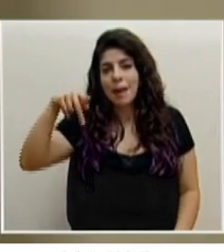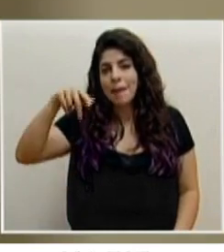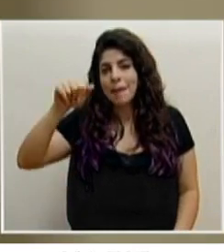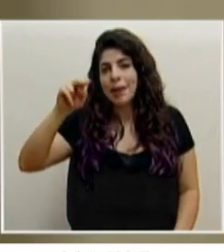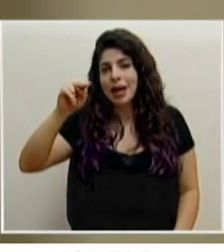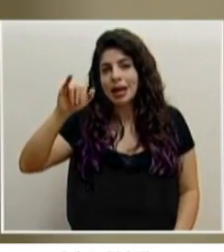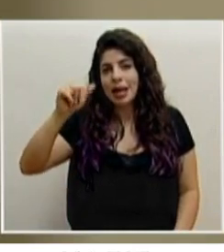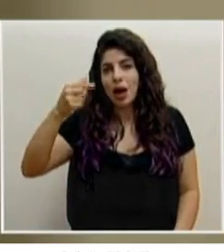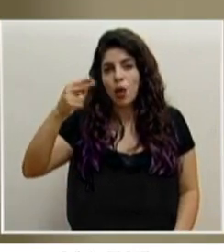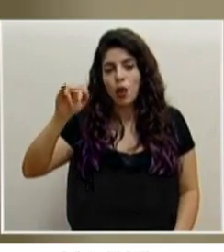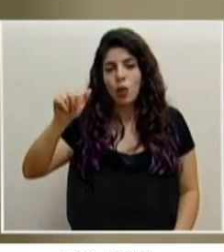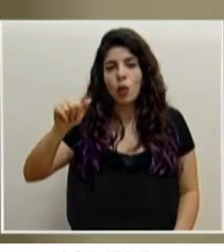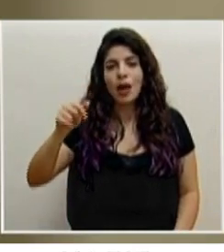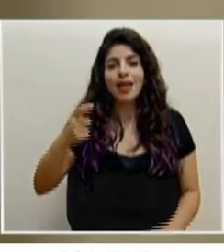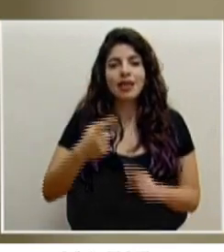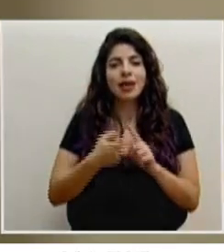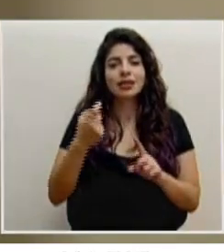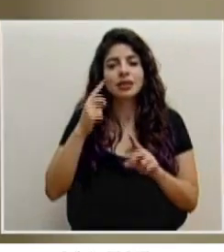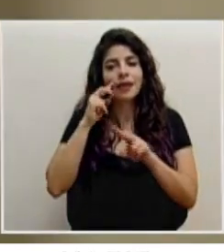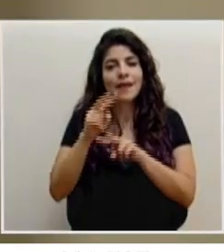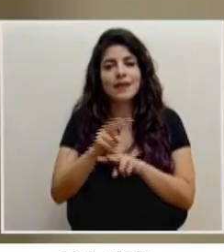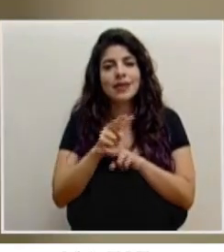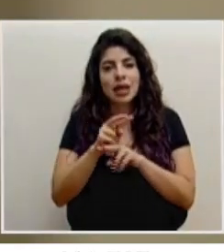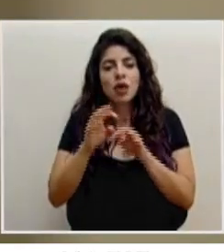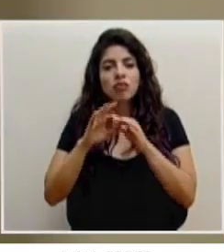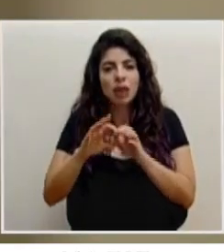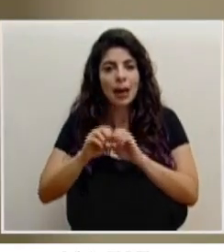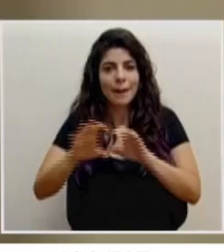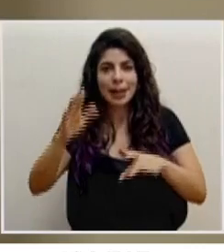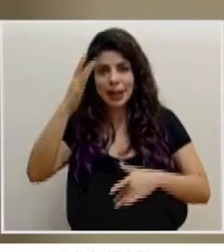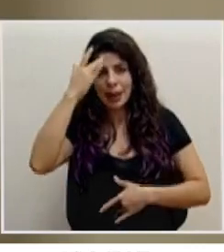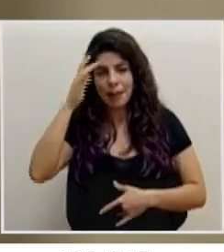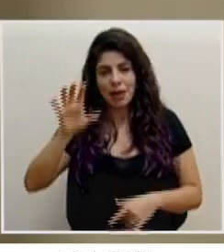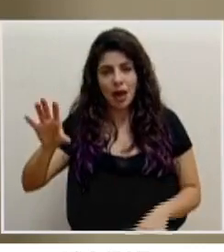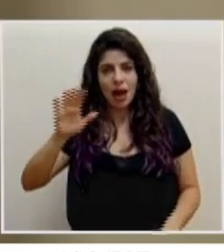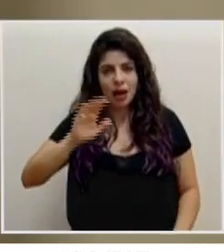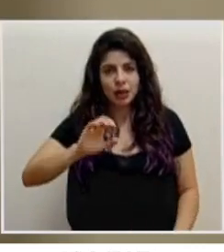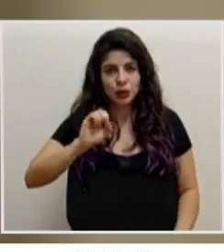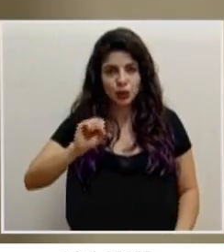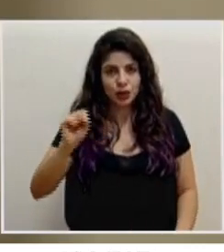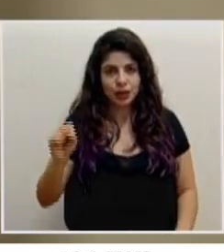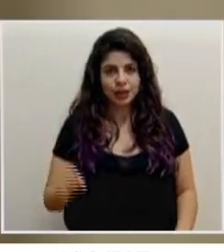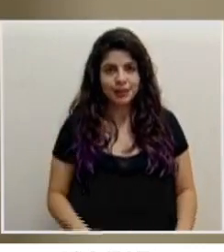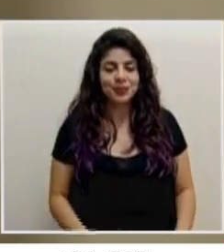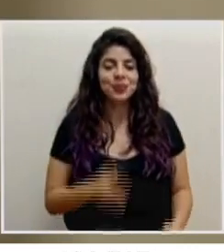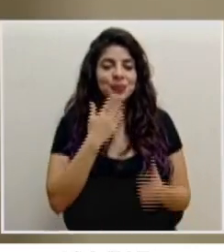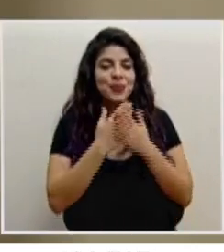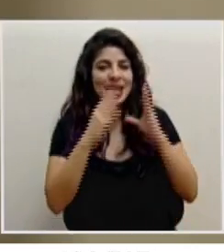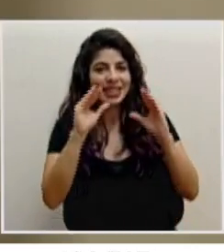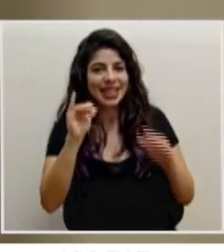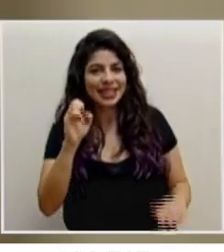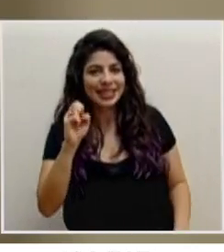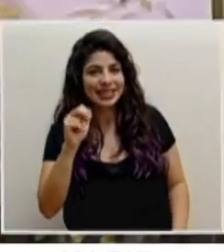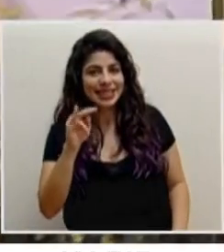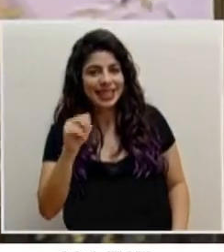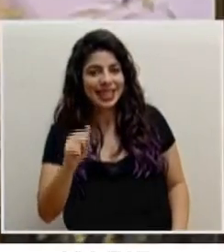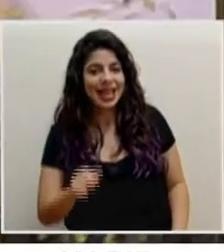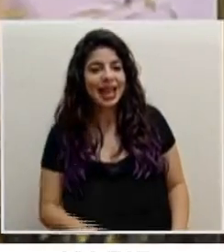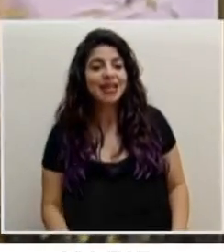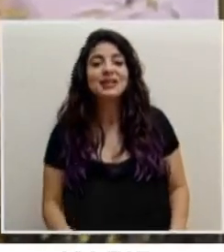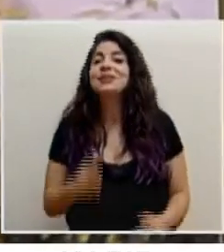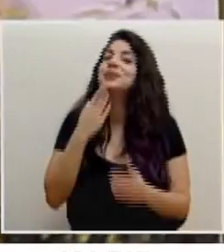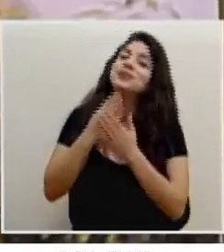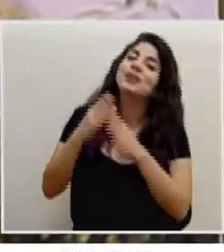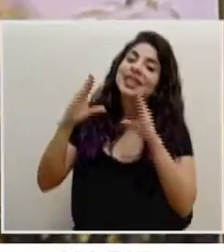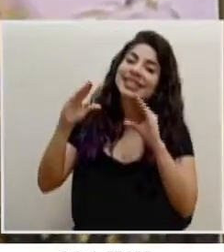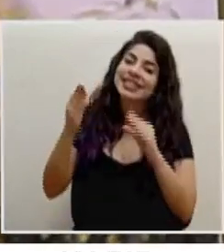Paniagua de la Vigilancia Epidemiológica de la Caja Costarricense de Seguro Social. Muy buenas tardes, Yesenia. Muy